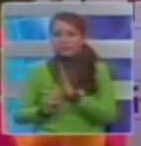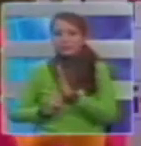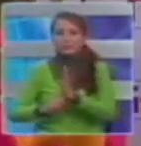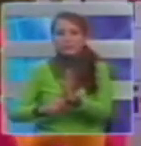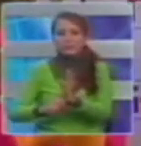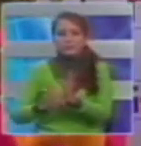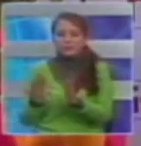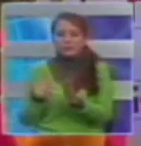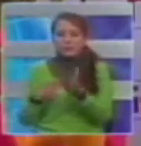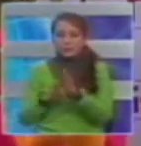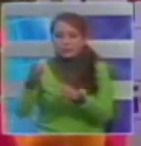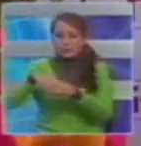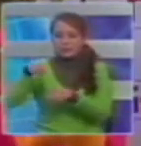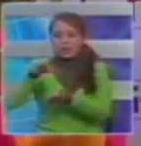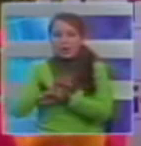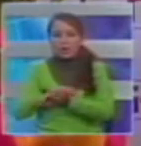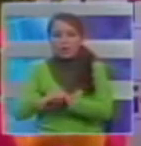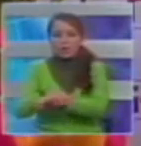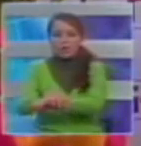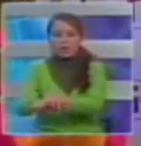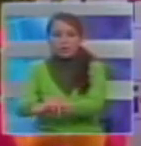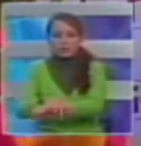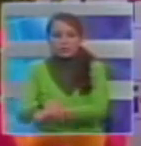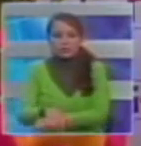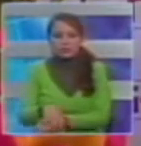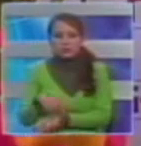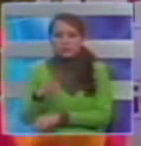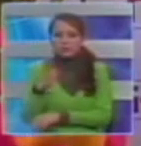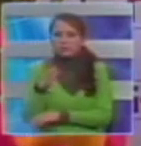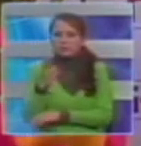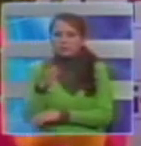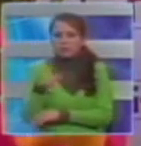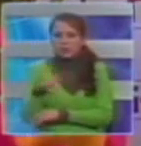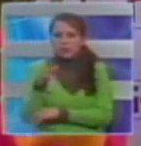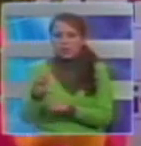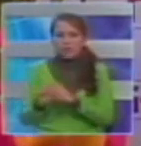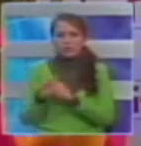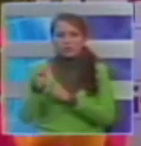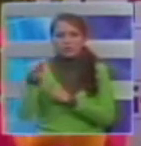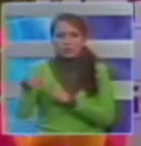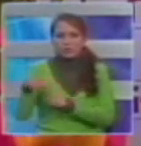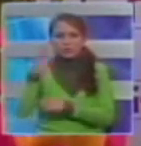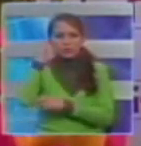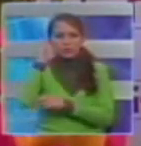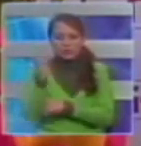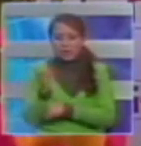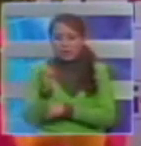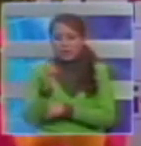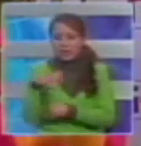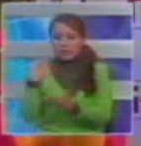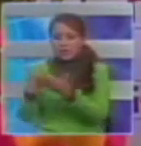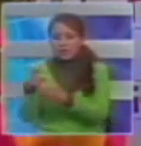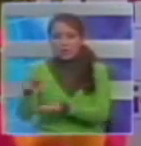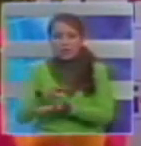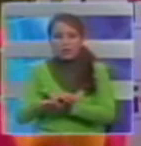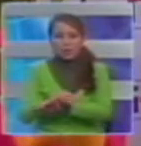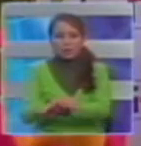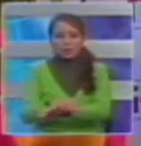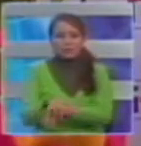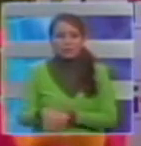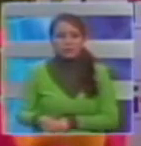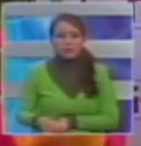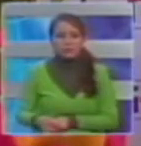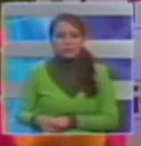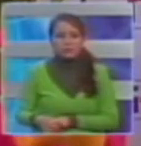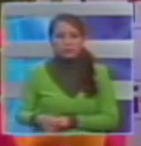se desarrolla en Gualaceo, y bueno, estamos a 2 kilómetros de Gualaceo, en la vía Gualaceo-Cuenca. La exposición